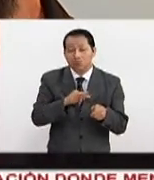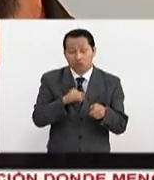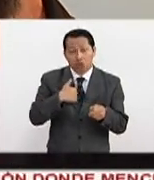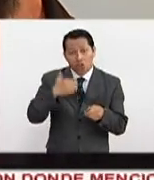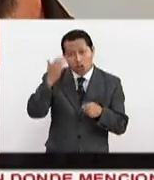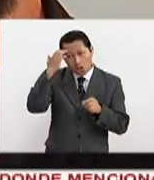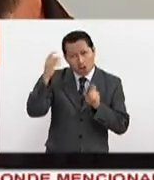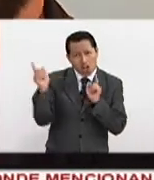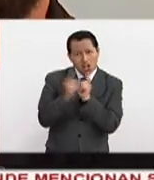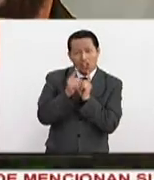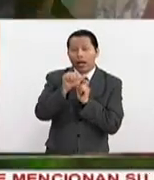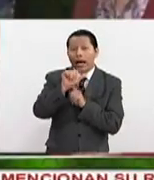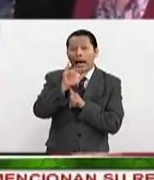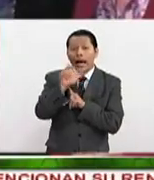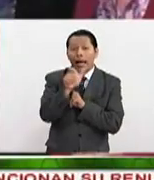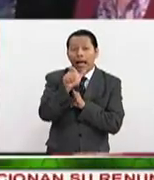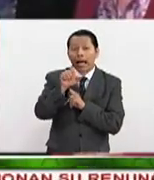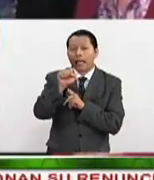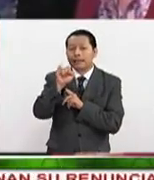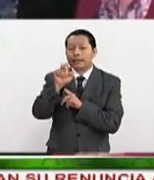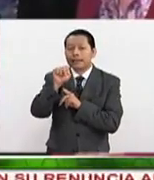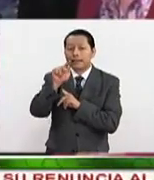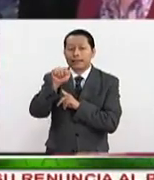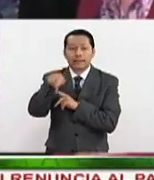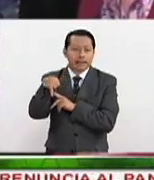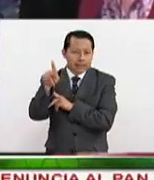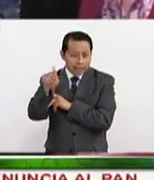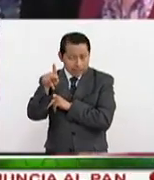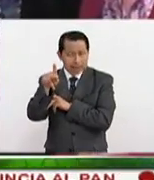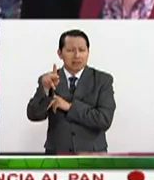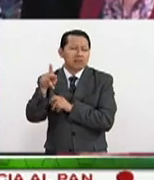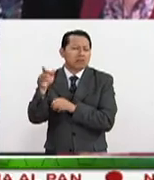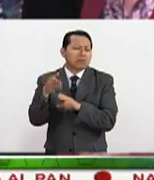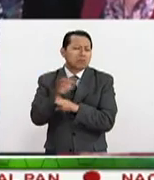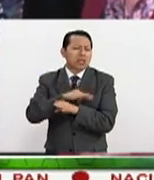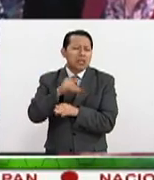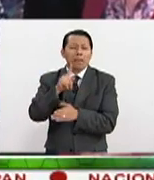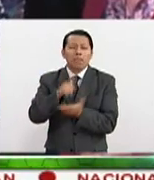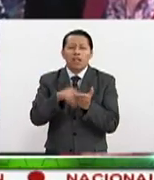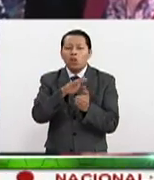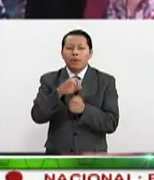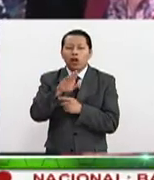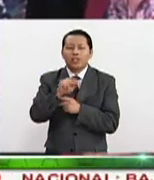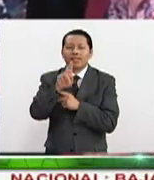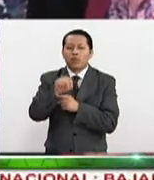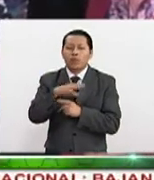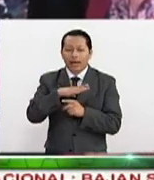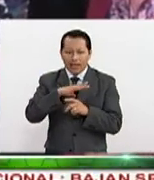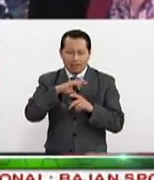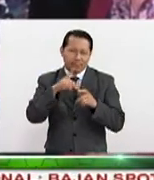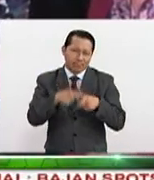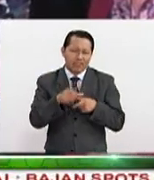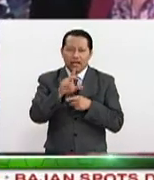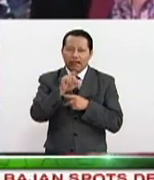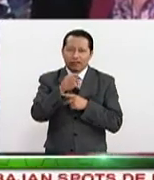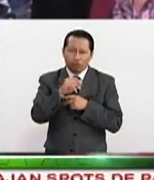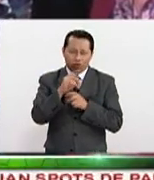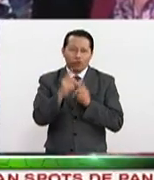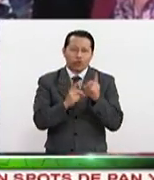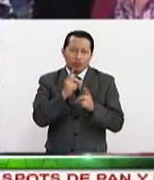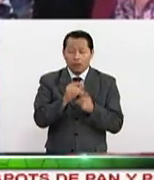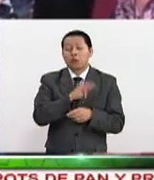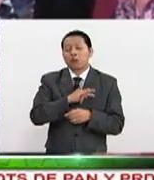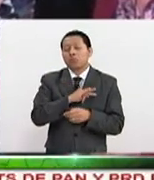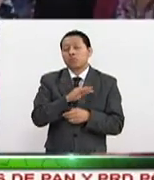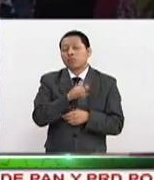Sintek. Empezamos Alex Sintek y la gente normal en 1989, que nos unió a la compañía disquera. Y recuerdo a mi